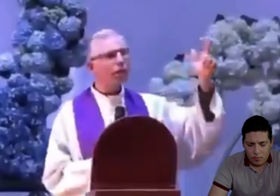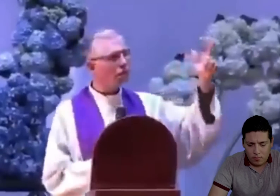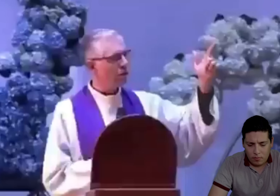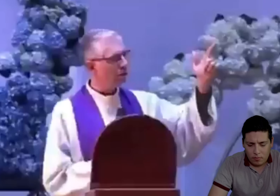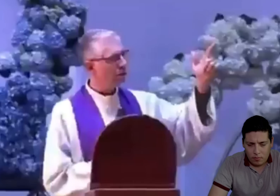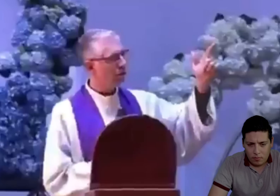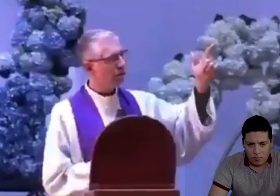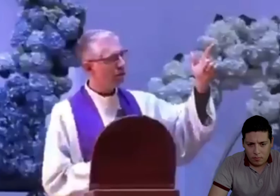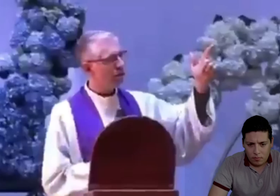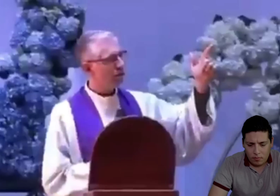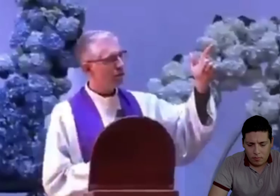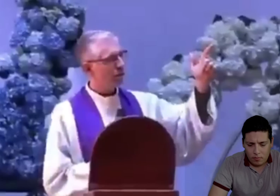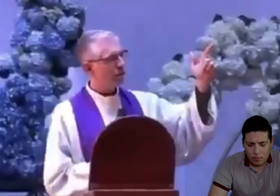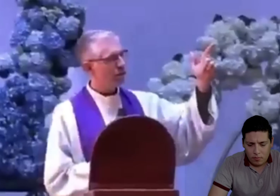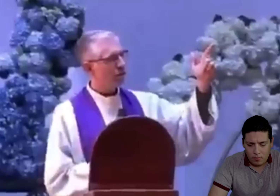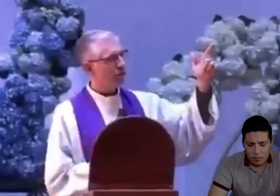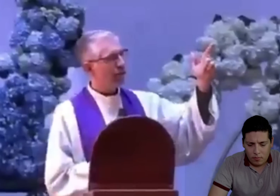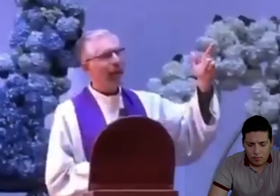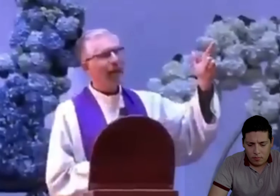Haciendo un rito.